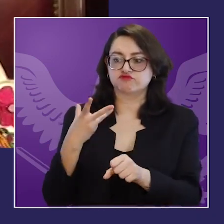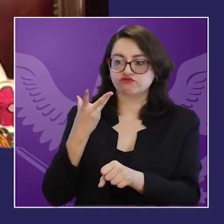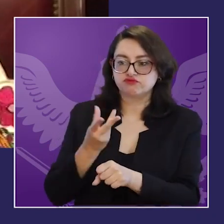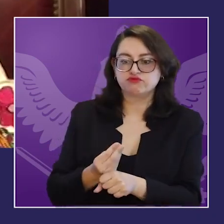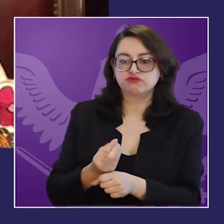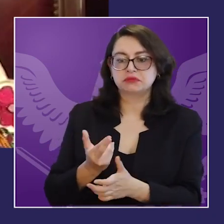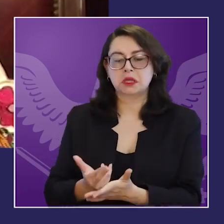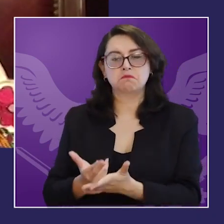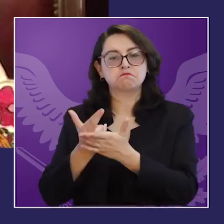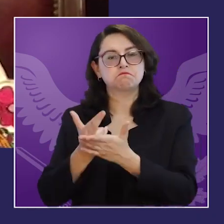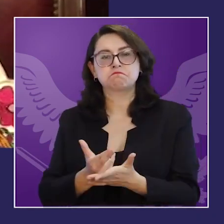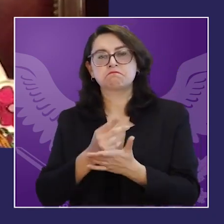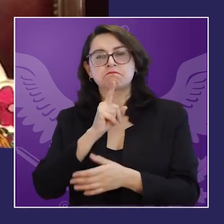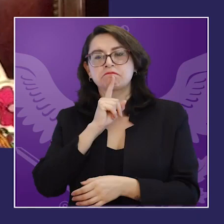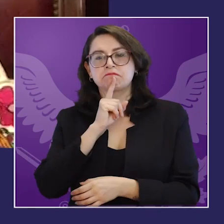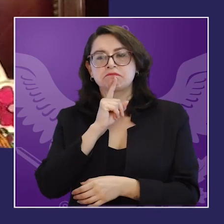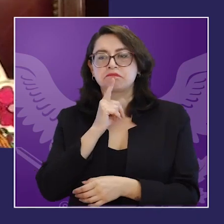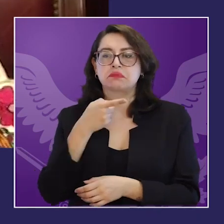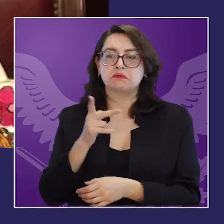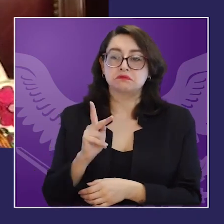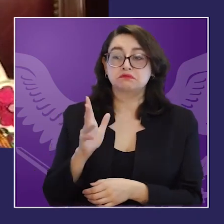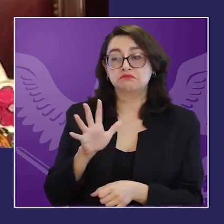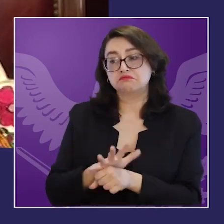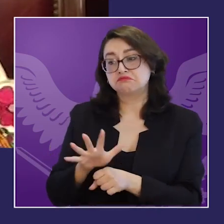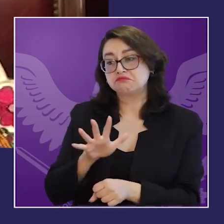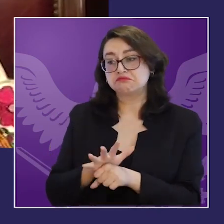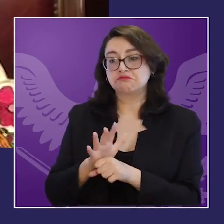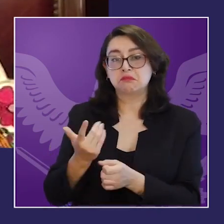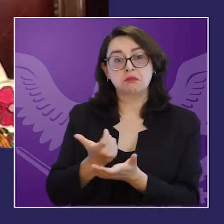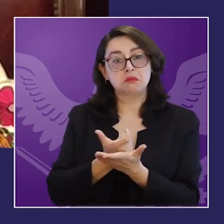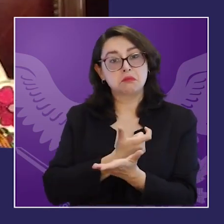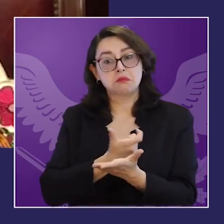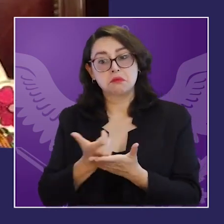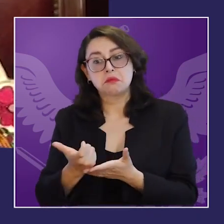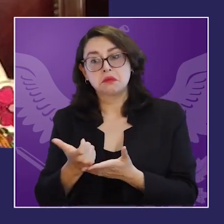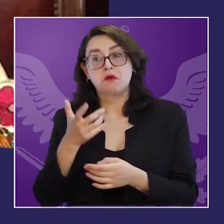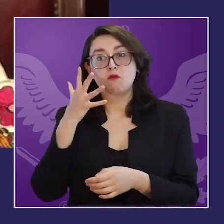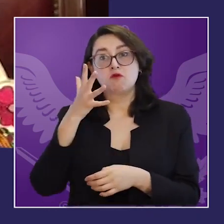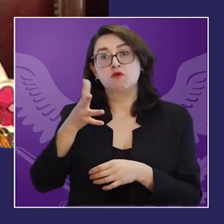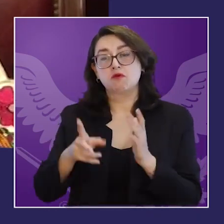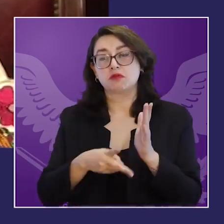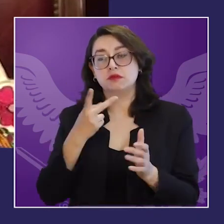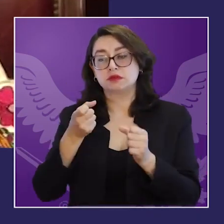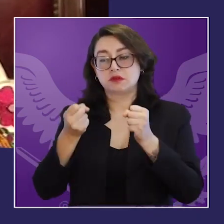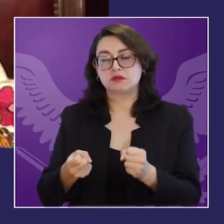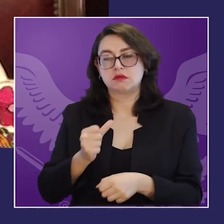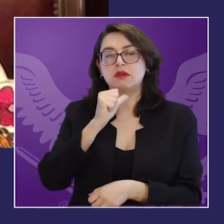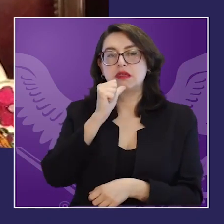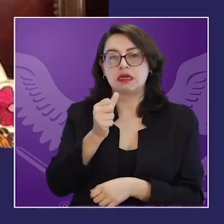de rehabilitación, pero sí quizás de satisfacción, de indemnización o garantías de no repetición, son quizás